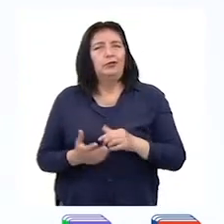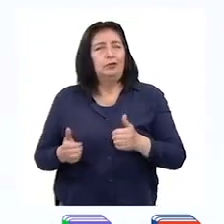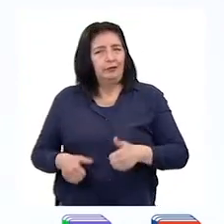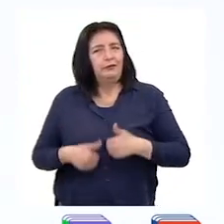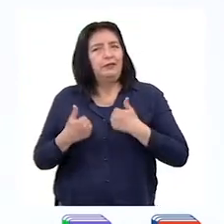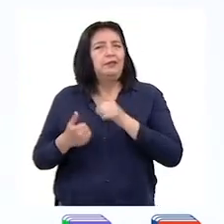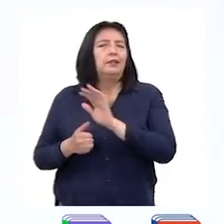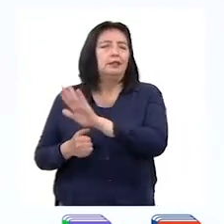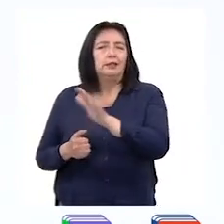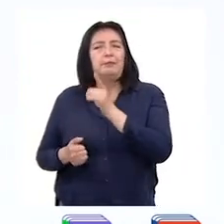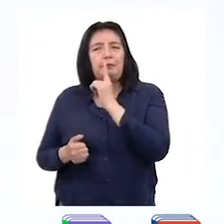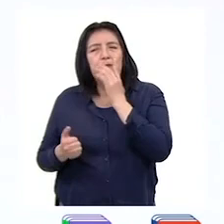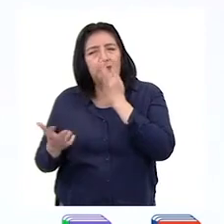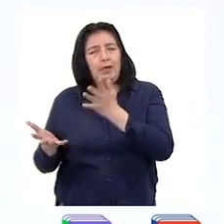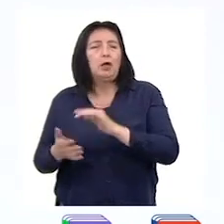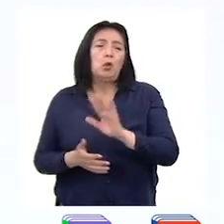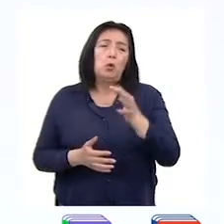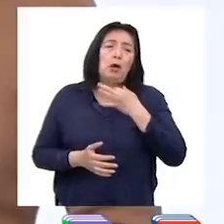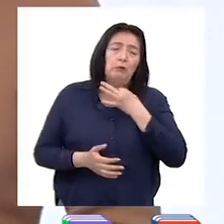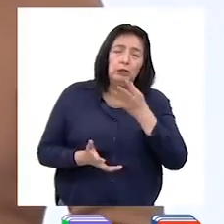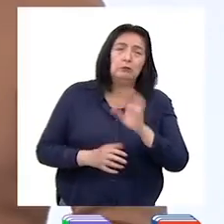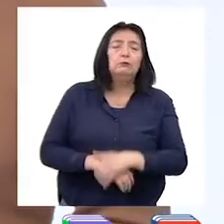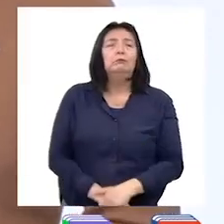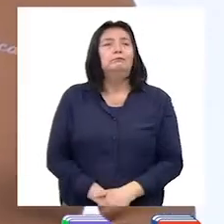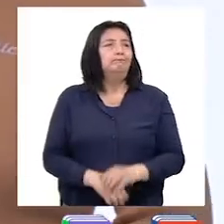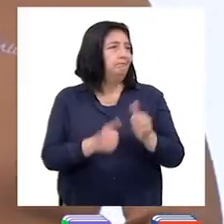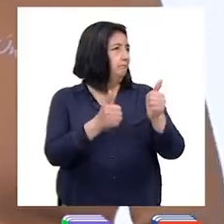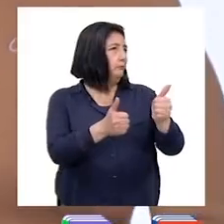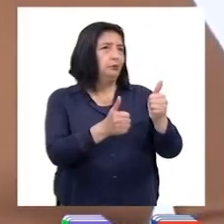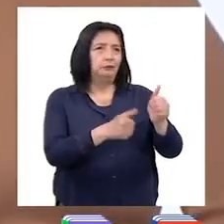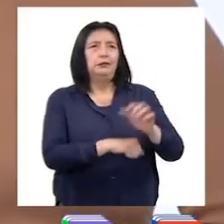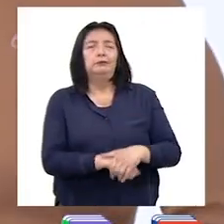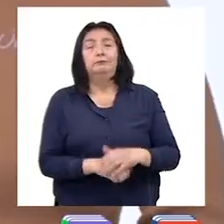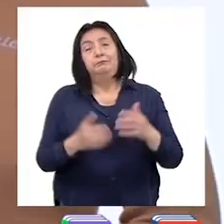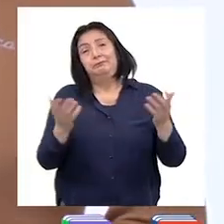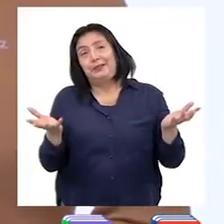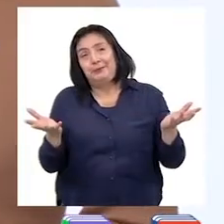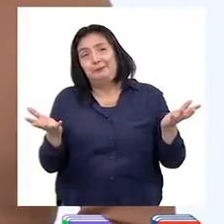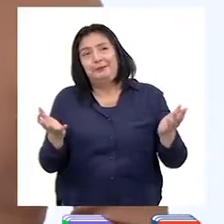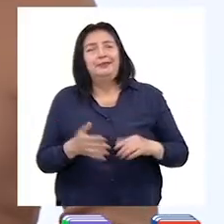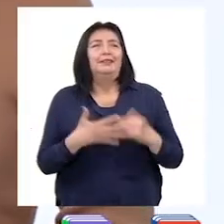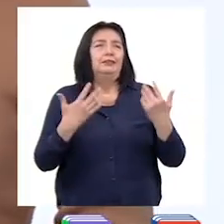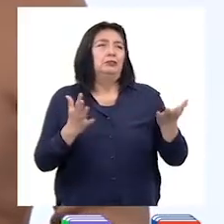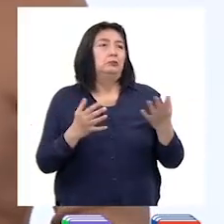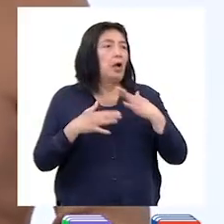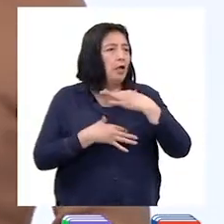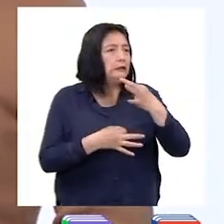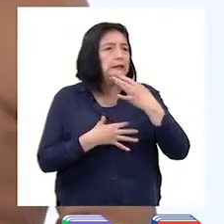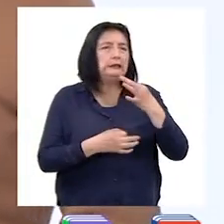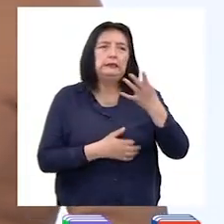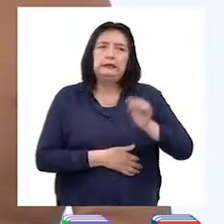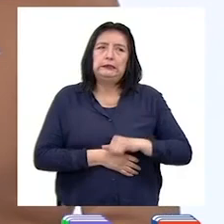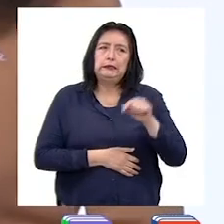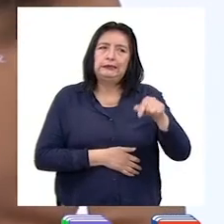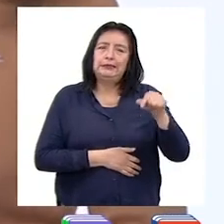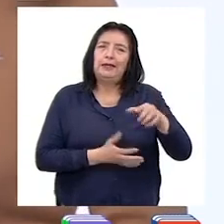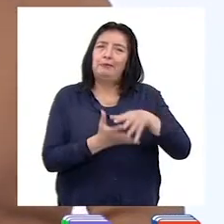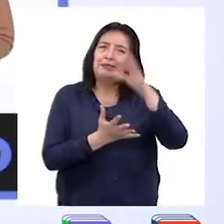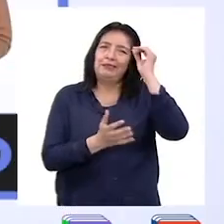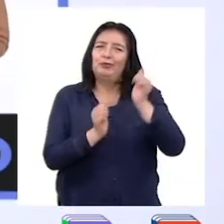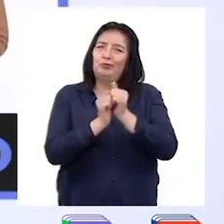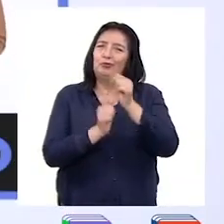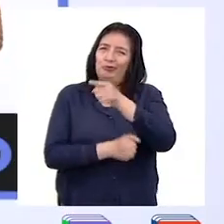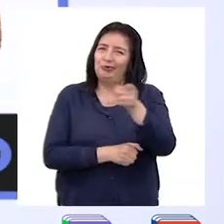de vida de nuestros padres o de nuestros abuelos. Bien dicho, Patti. Bueno, ha sido muy interesante hacer este aprendizaje